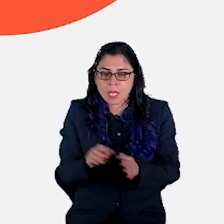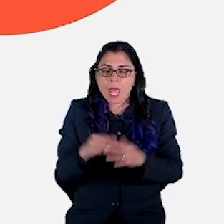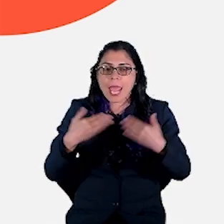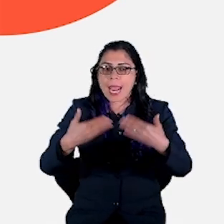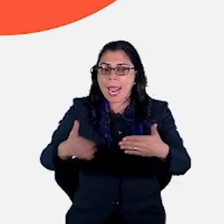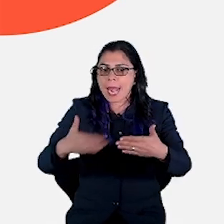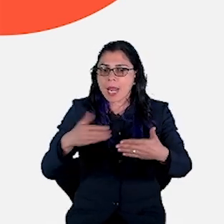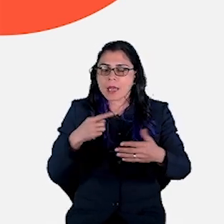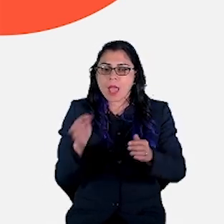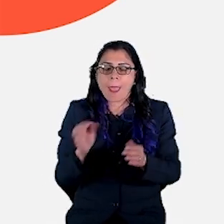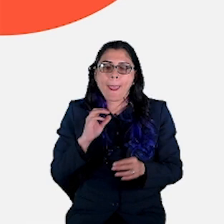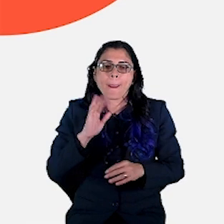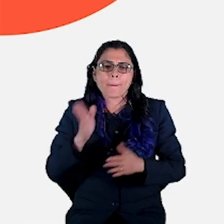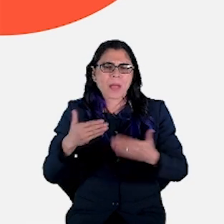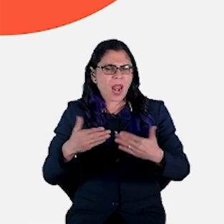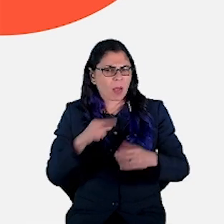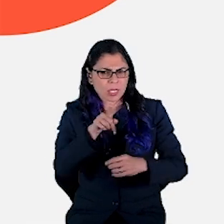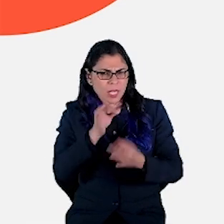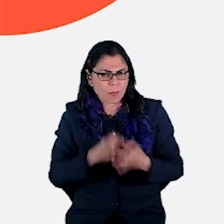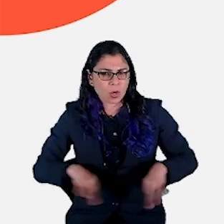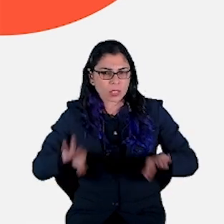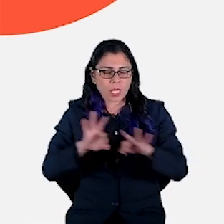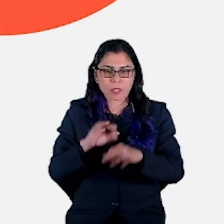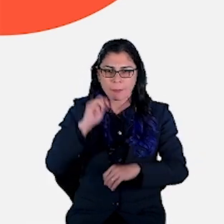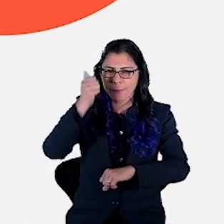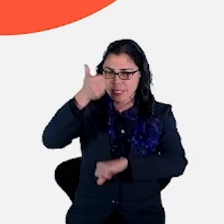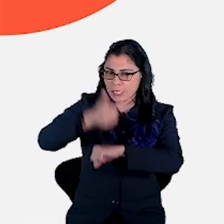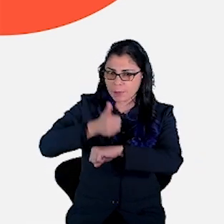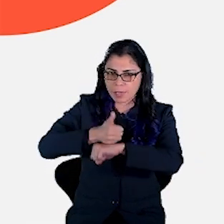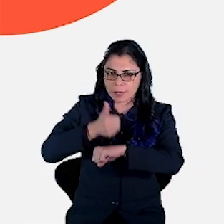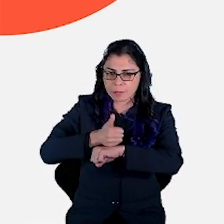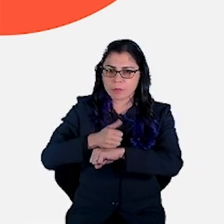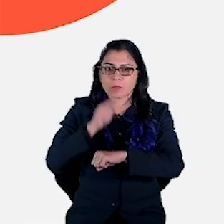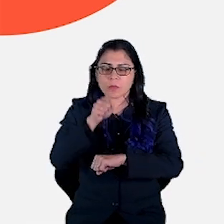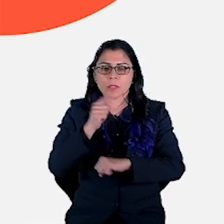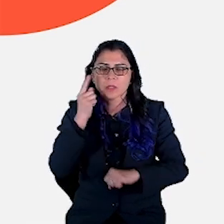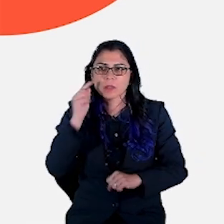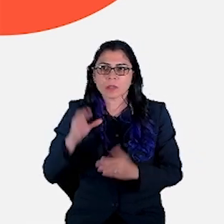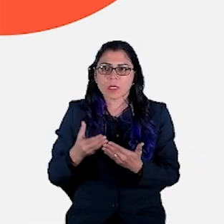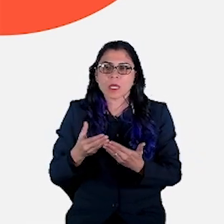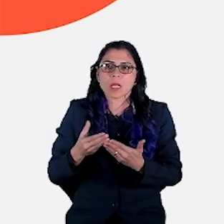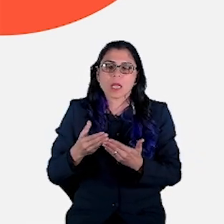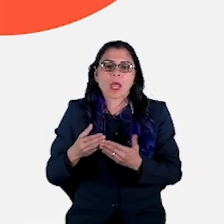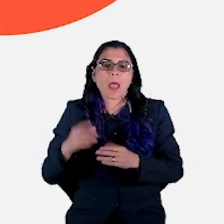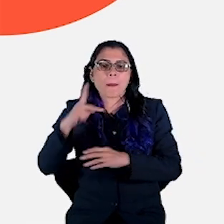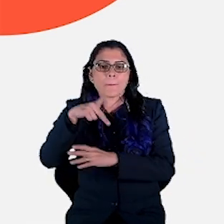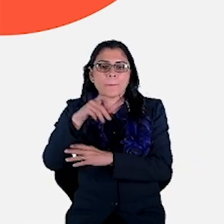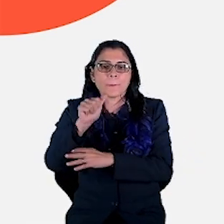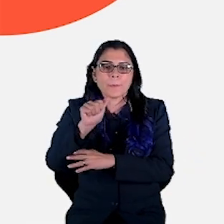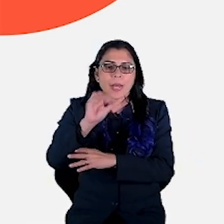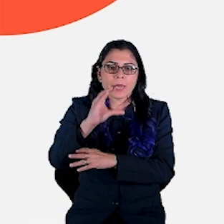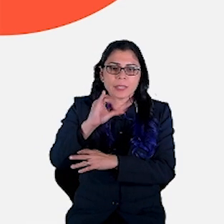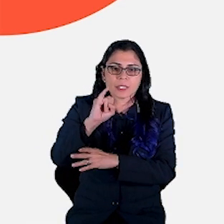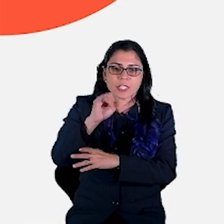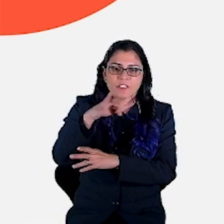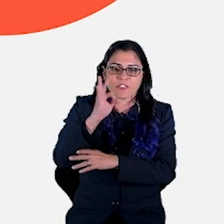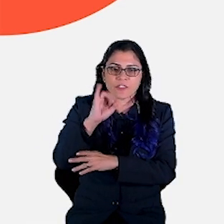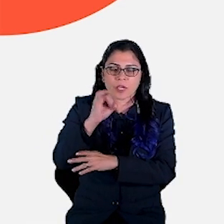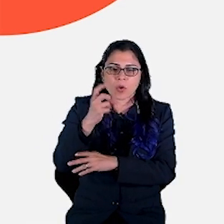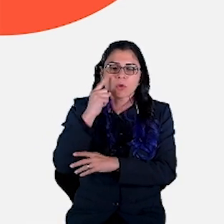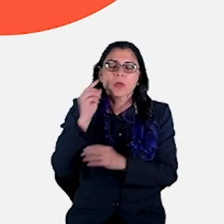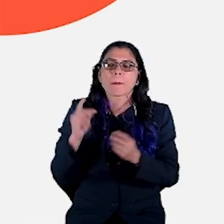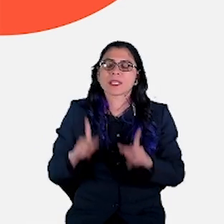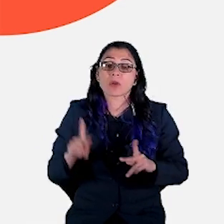de Panamá nuestro icono al lado de la ciudad de capital su entrada en el Pacífico permite que en nuestro centro de visitantes de